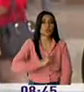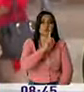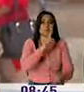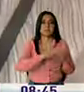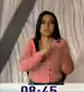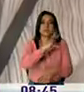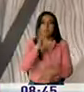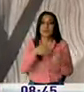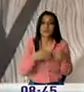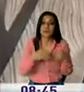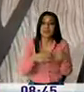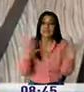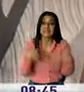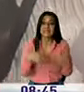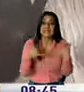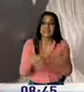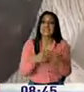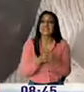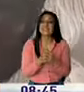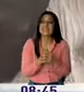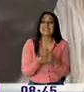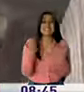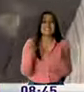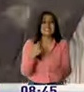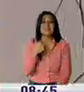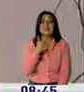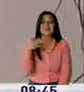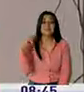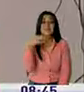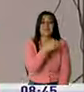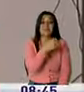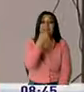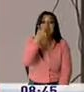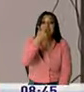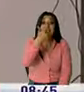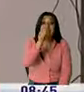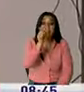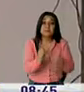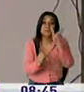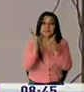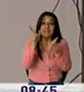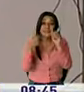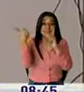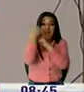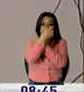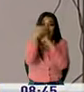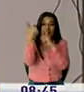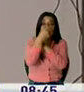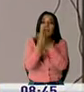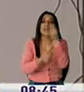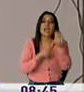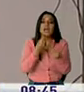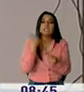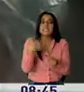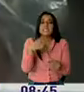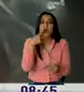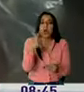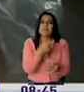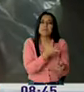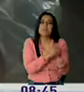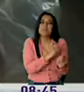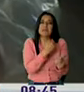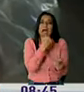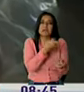Al percatarse del timo, 10 de los supuestos afectados le pusieron carnada al contratante y su